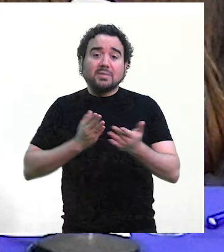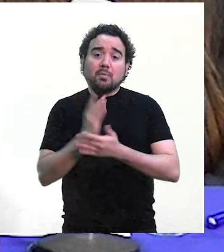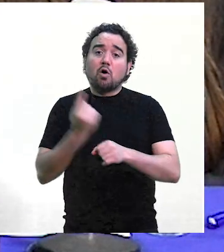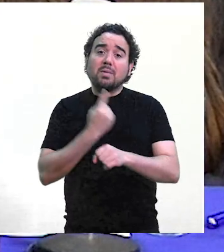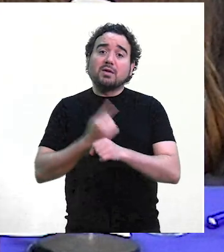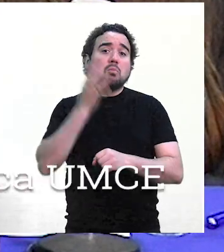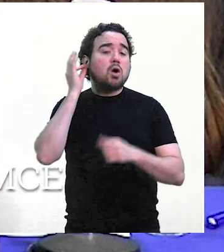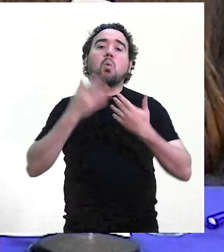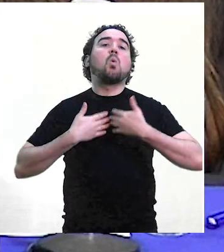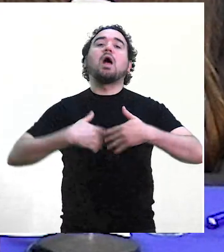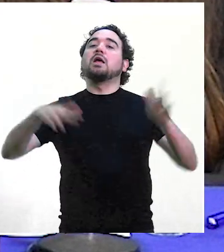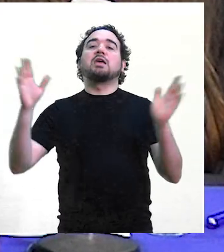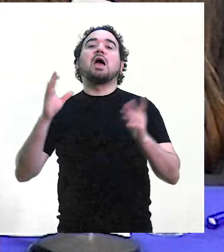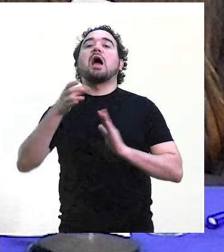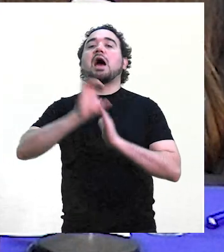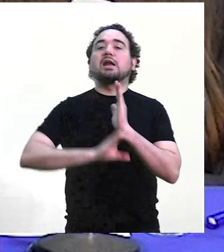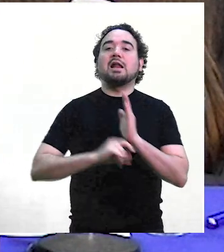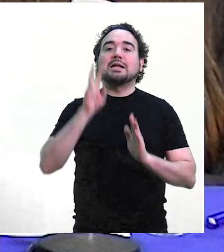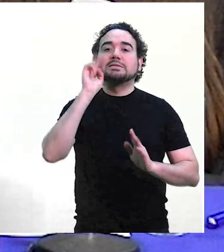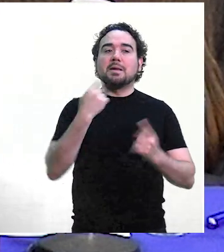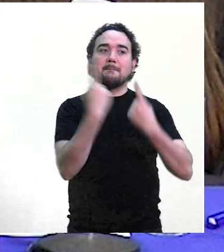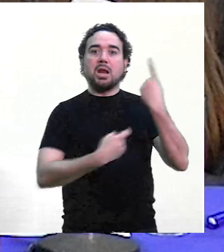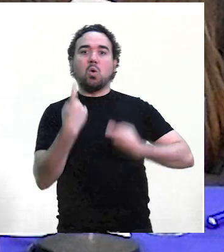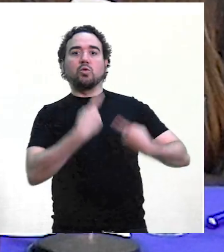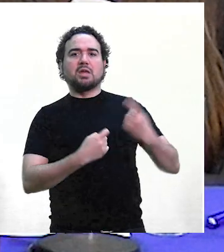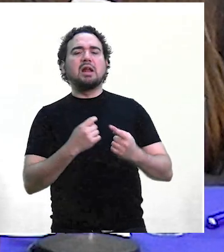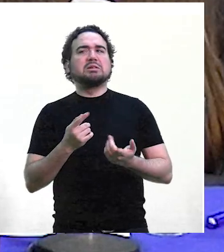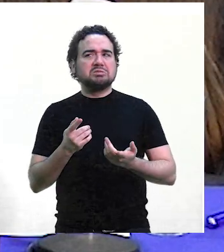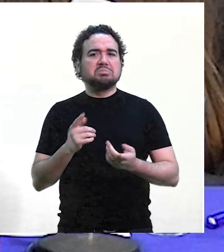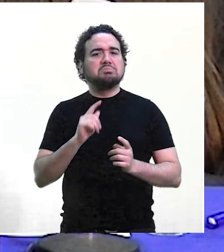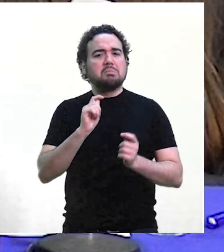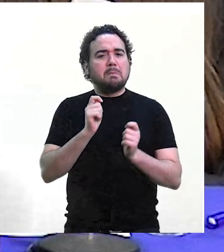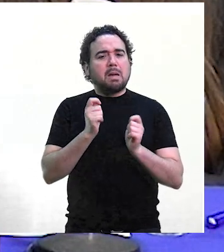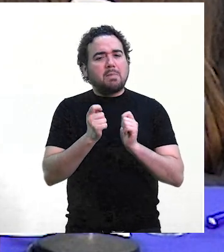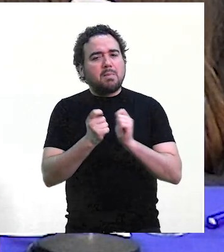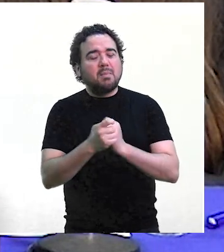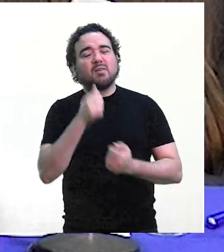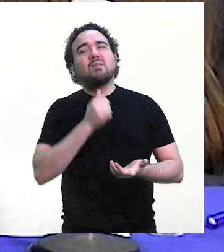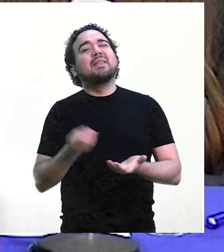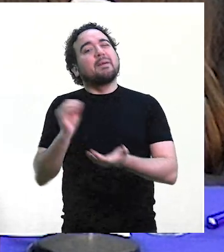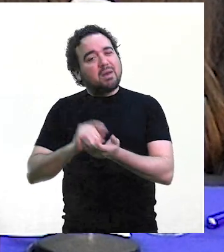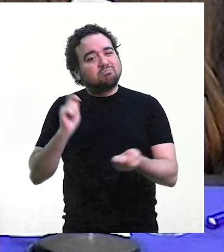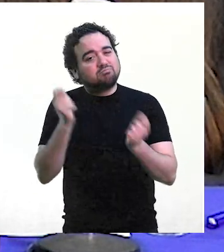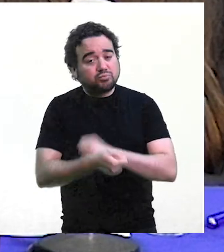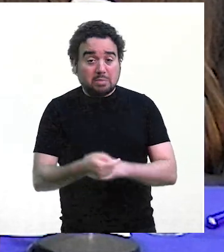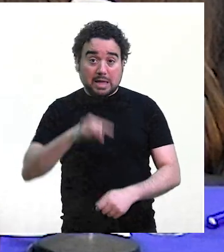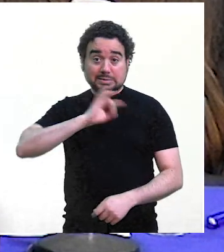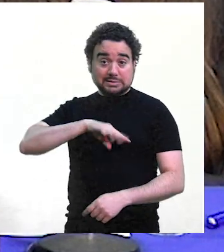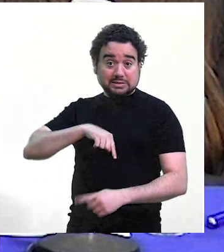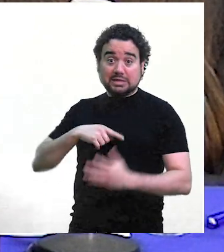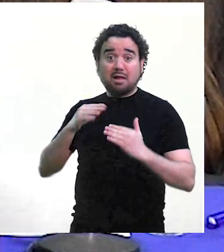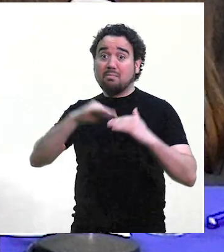que las mujeres podamos entrar a cualquier carrera y no se nos cuestione. Yo creo que ha ido cambiando, pero no ha ido cambiando